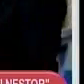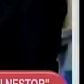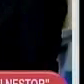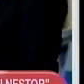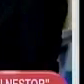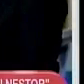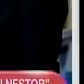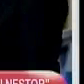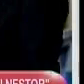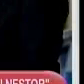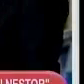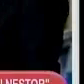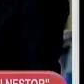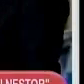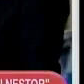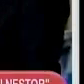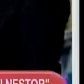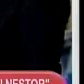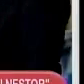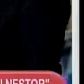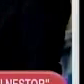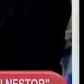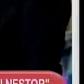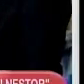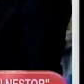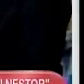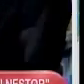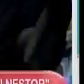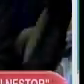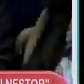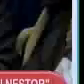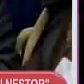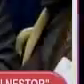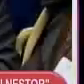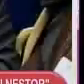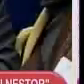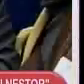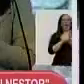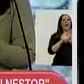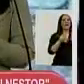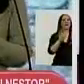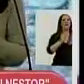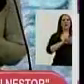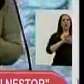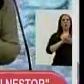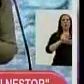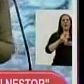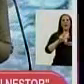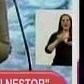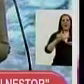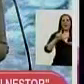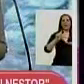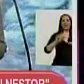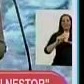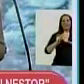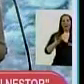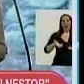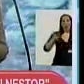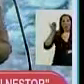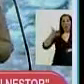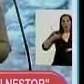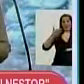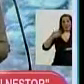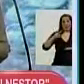ella, porque era su gran soporte. Cristina es impecable en cuanto a su desempeño en el